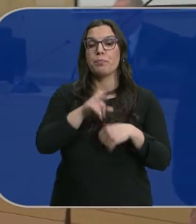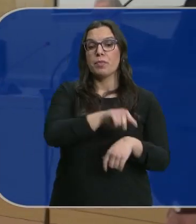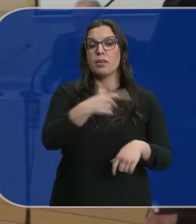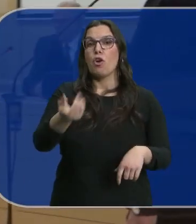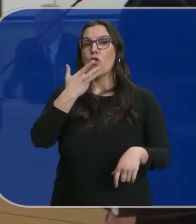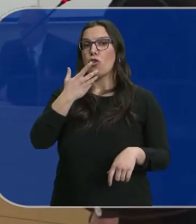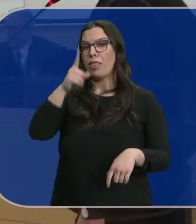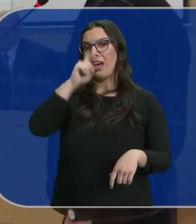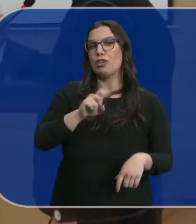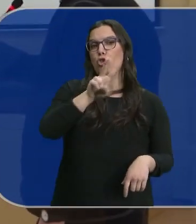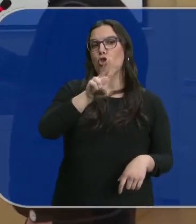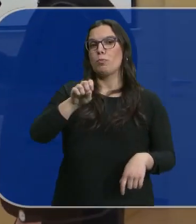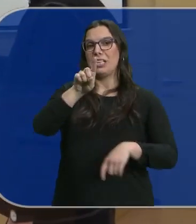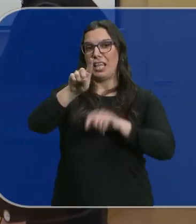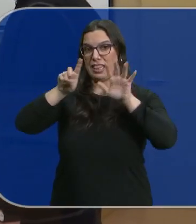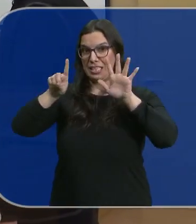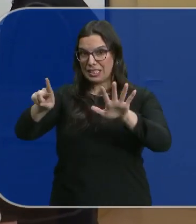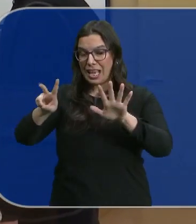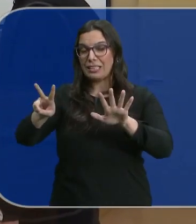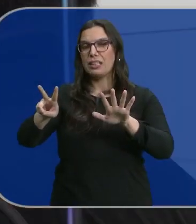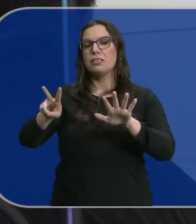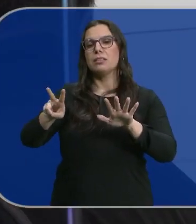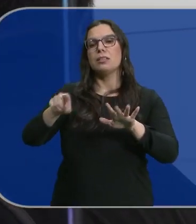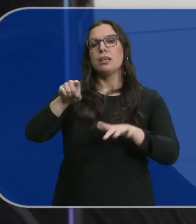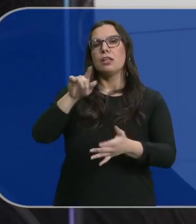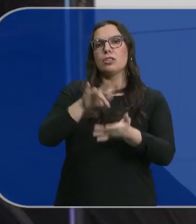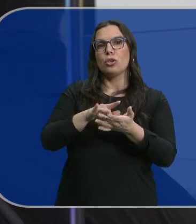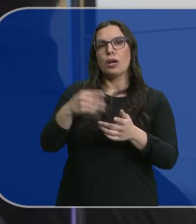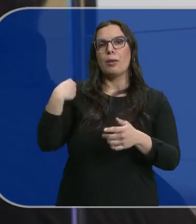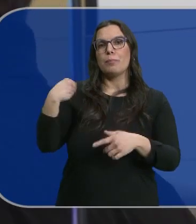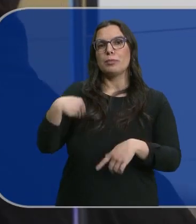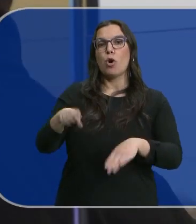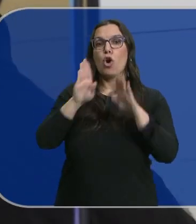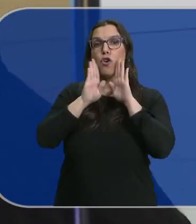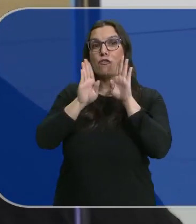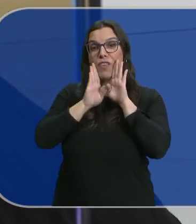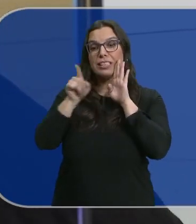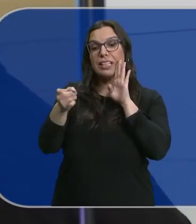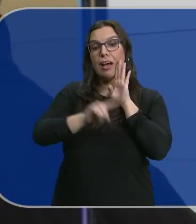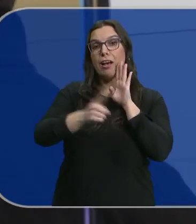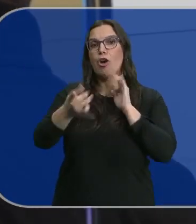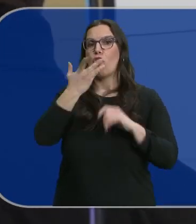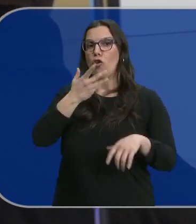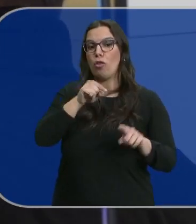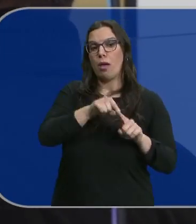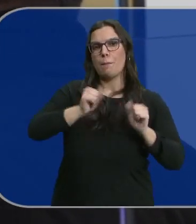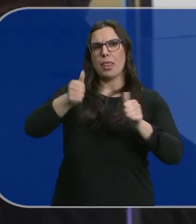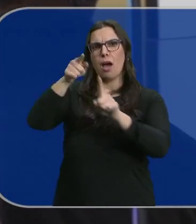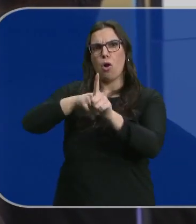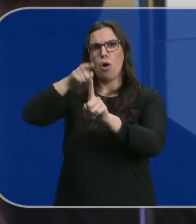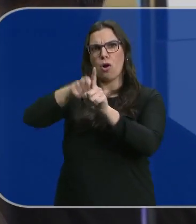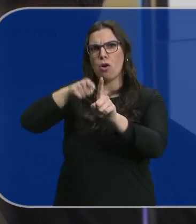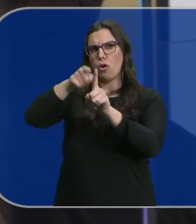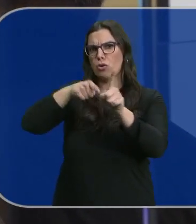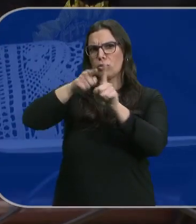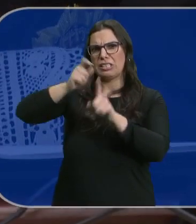víctima en Madrid en el año 2017 tras administrarle el sacramento de la confesión, y a partir de ese momento el acoso fue